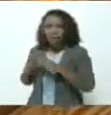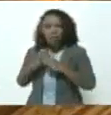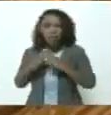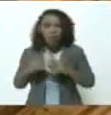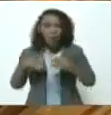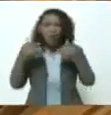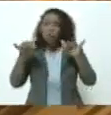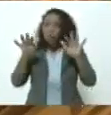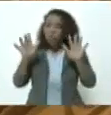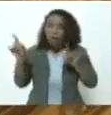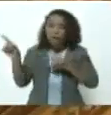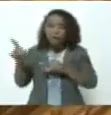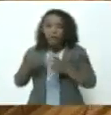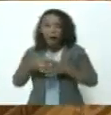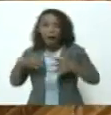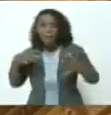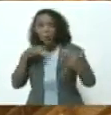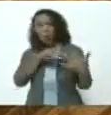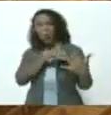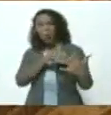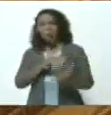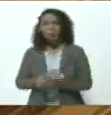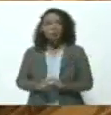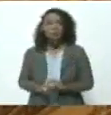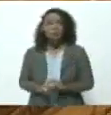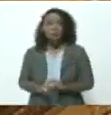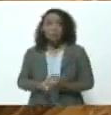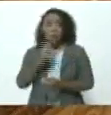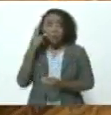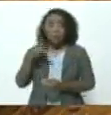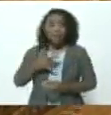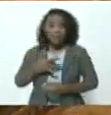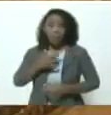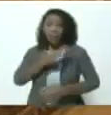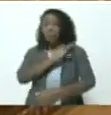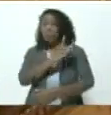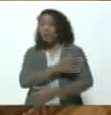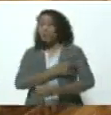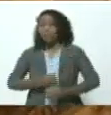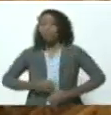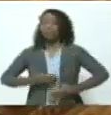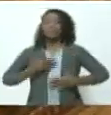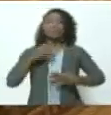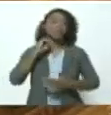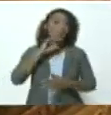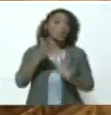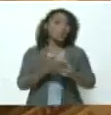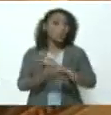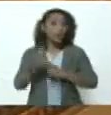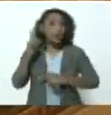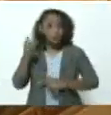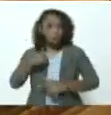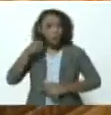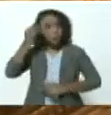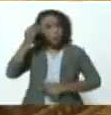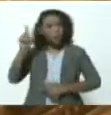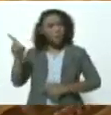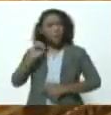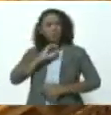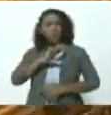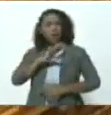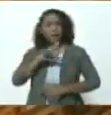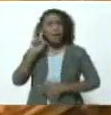con todo lo que supone ese campo de batalla, sientes la fuerza histórica. Y yo creo que esa fuerza histórica se